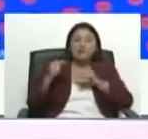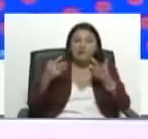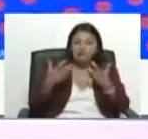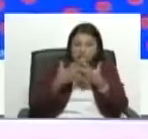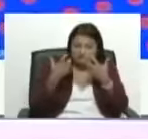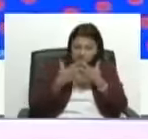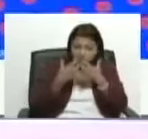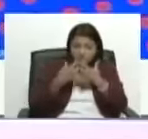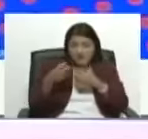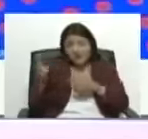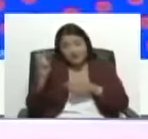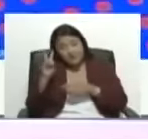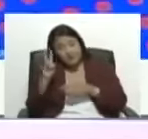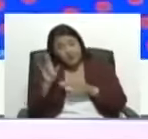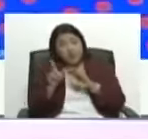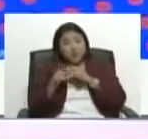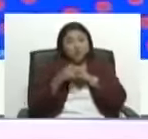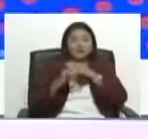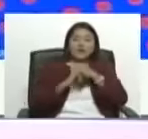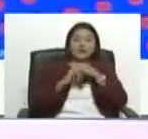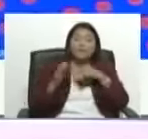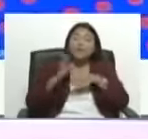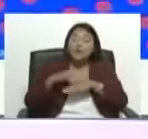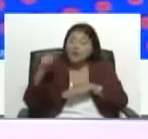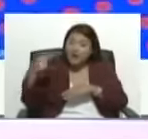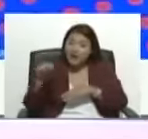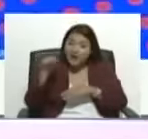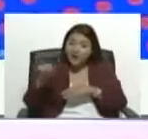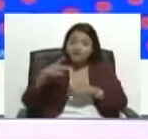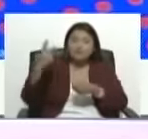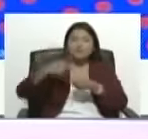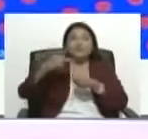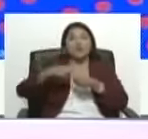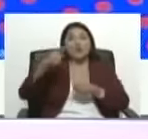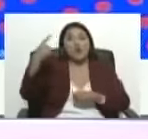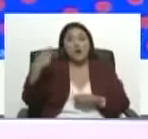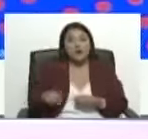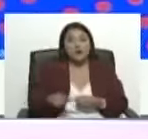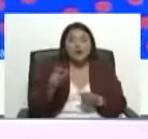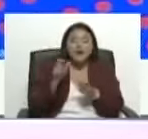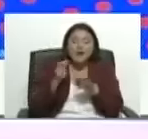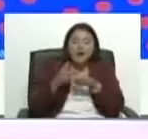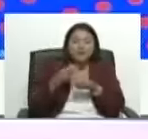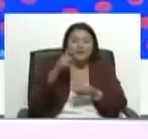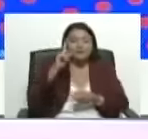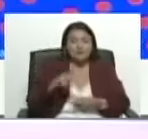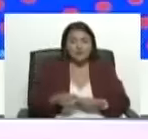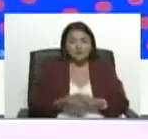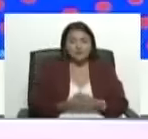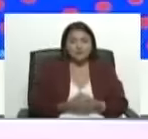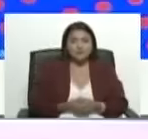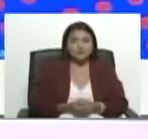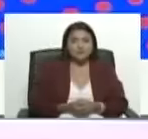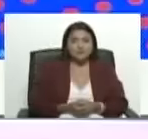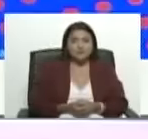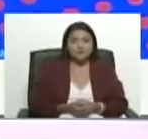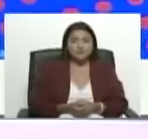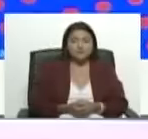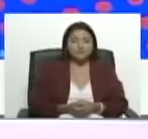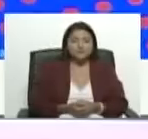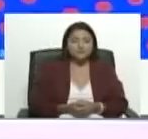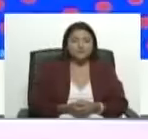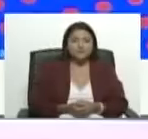entre Venezuela y Guyana por los inmensos recursos petroleros y gasíferos que hay en este territorio, sin contar los minerales.